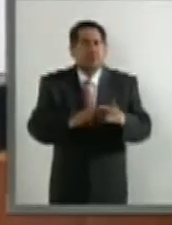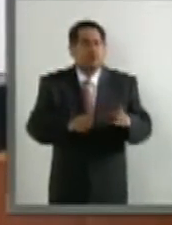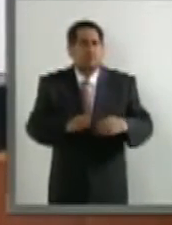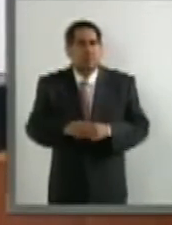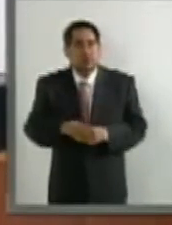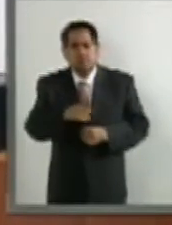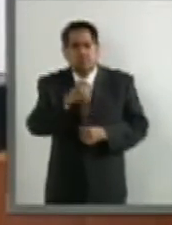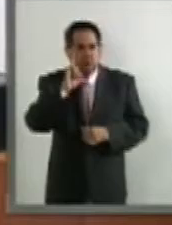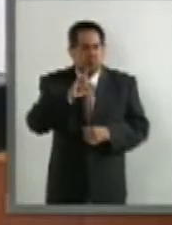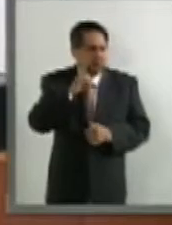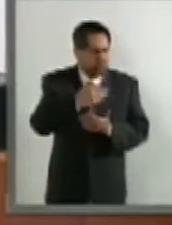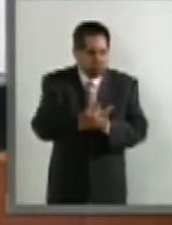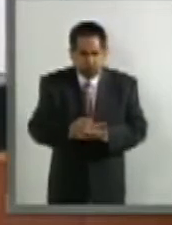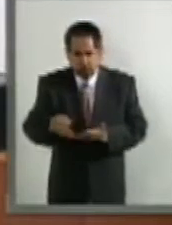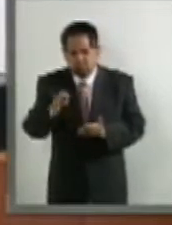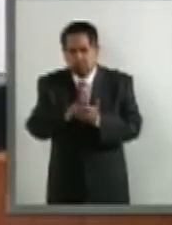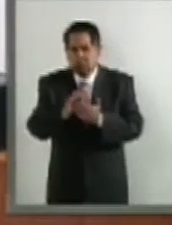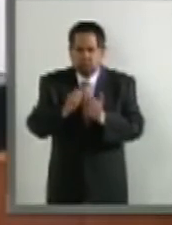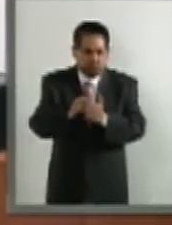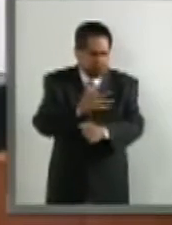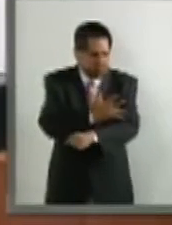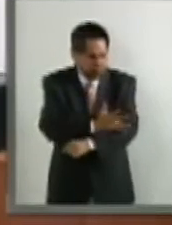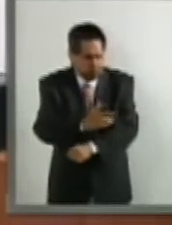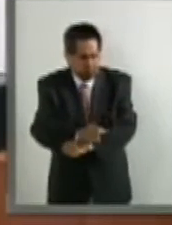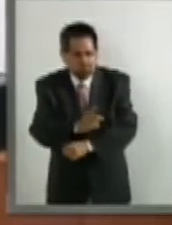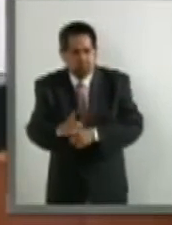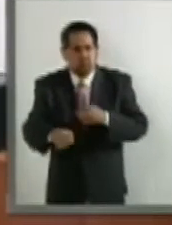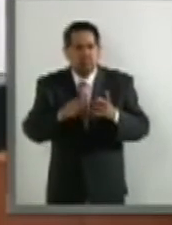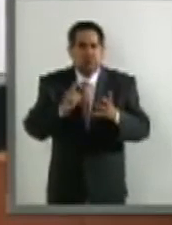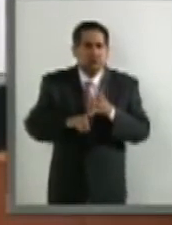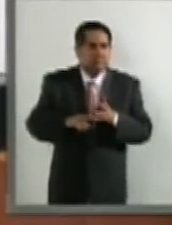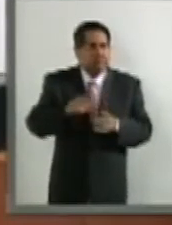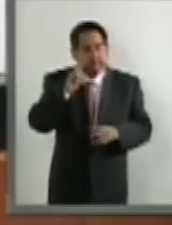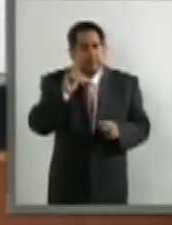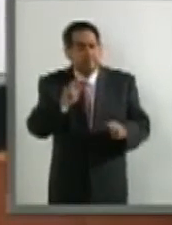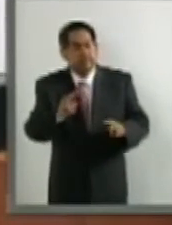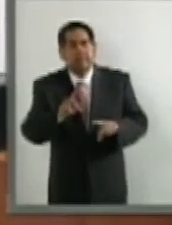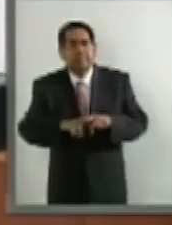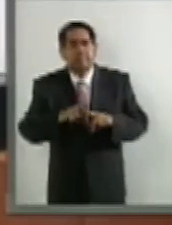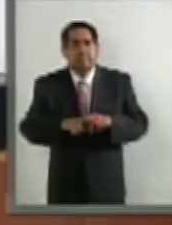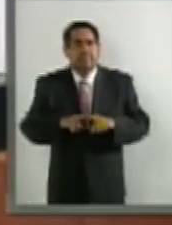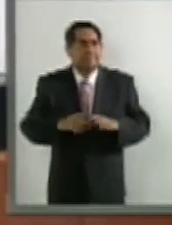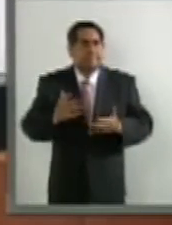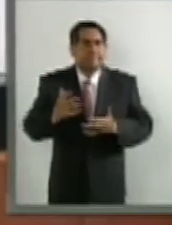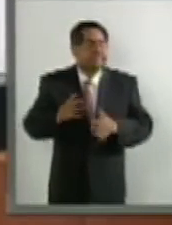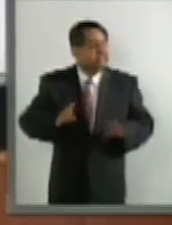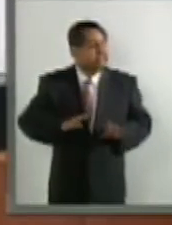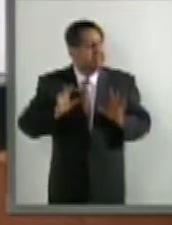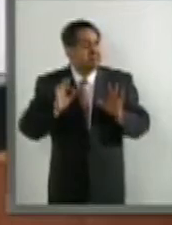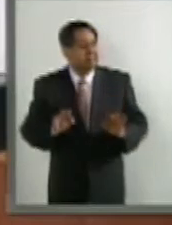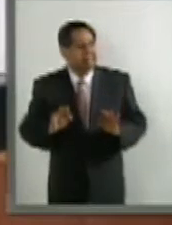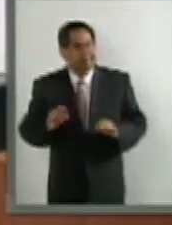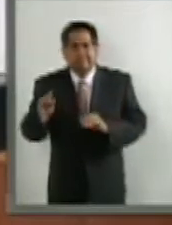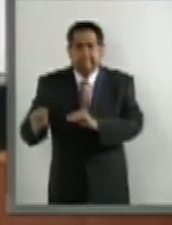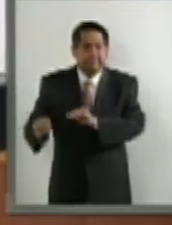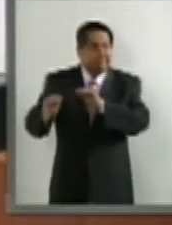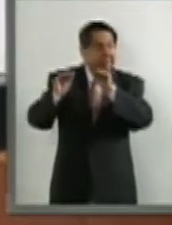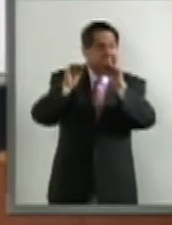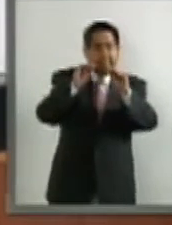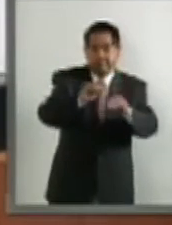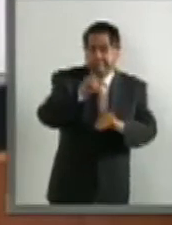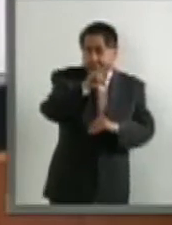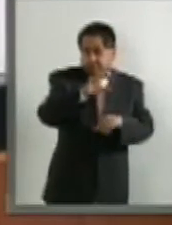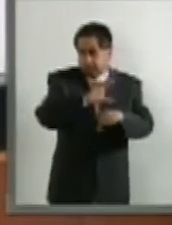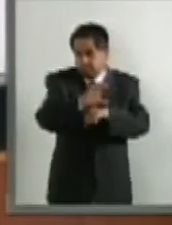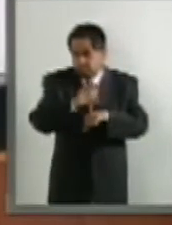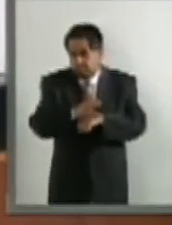es una mujer valiente y honrada, en donde se va a ver beneficiado el país con ella en la ciudad de, en el